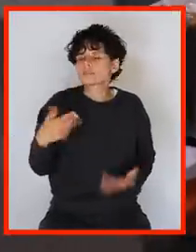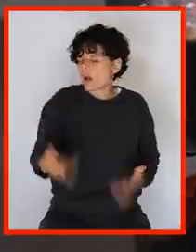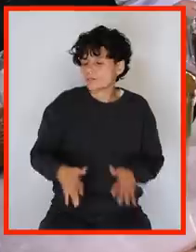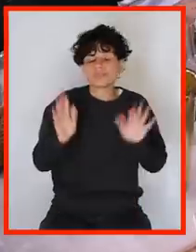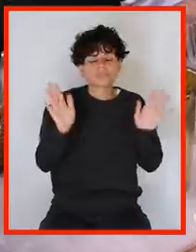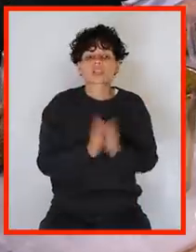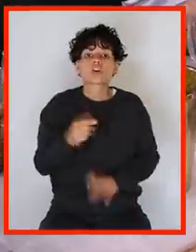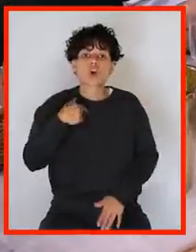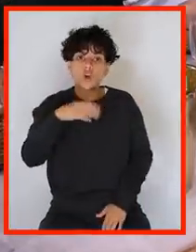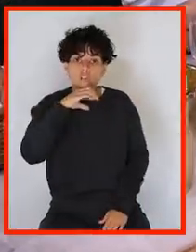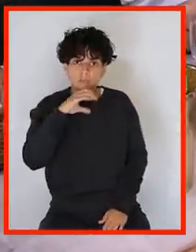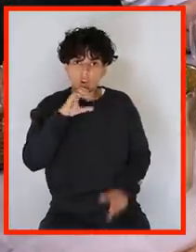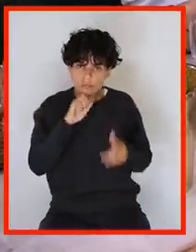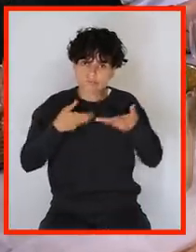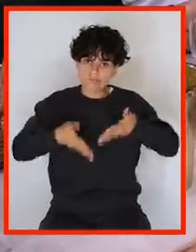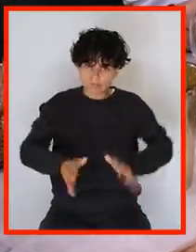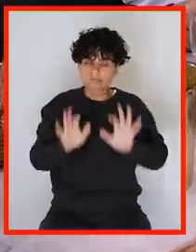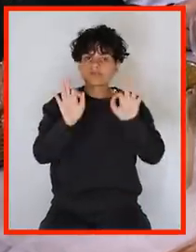enojón. Yo soy de Conce, pues tengo unos